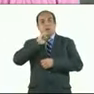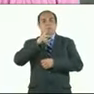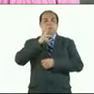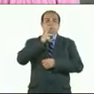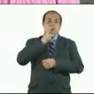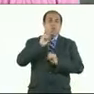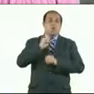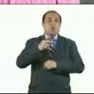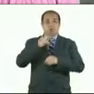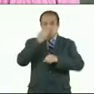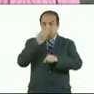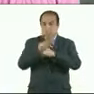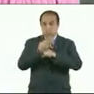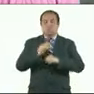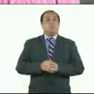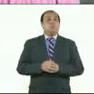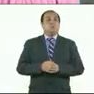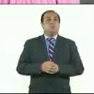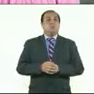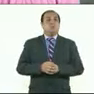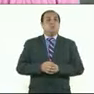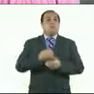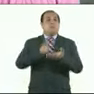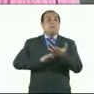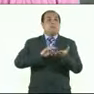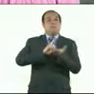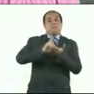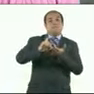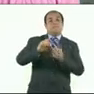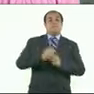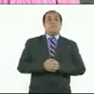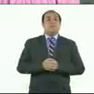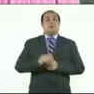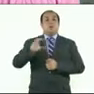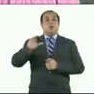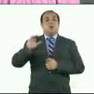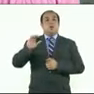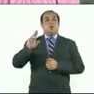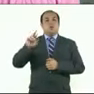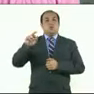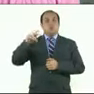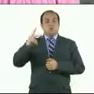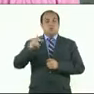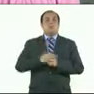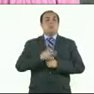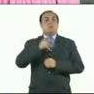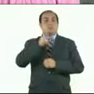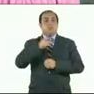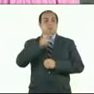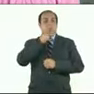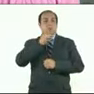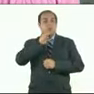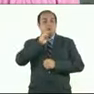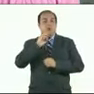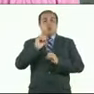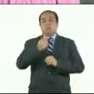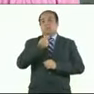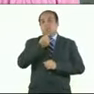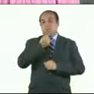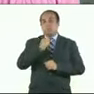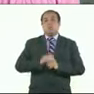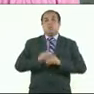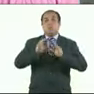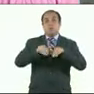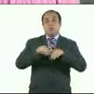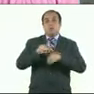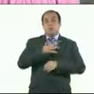el tutor, un comprobante de domicilio, el CURP de la madre, padre o tutor, también de los niños que vayan a registrarse, pueden ser hasta tres